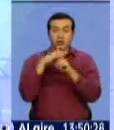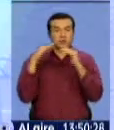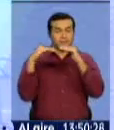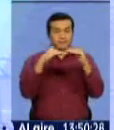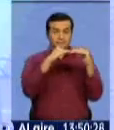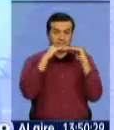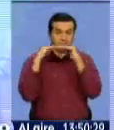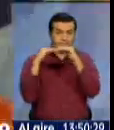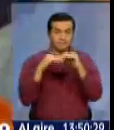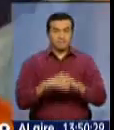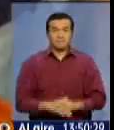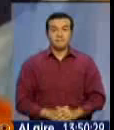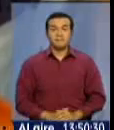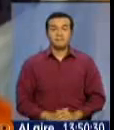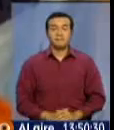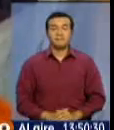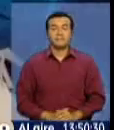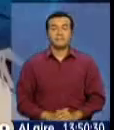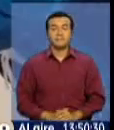equidad.